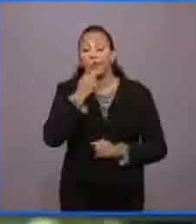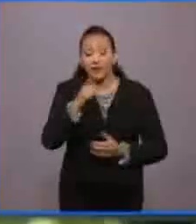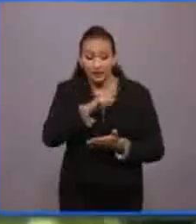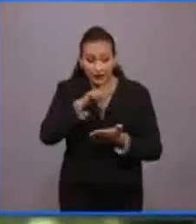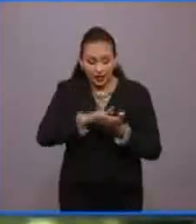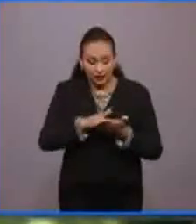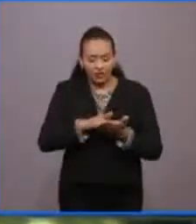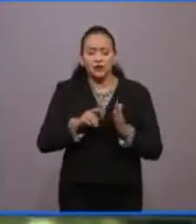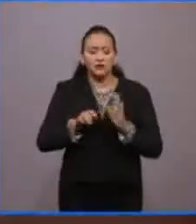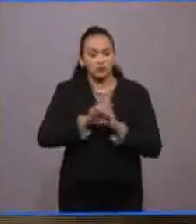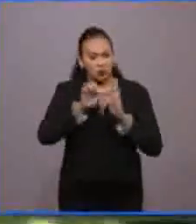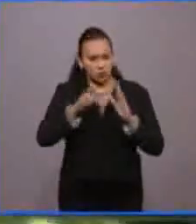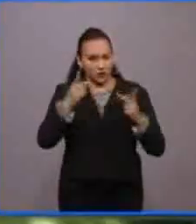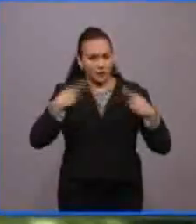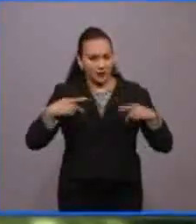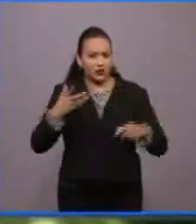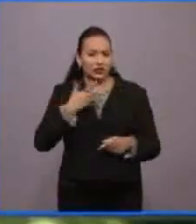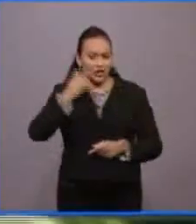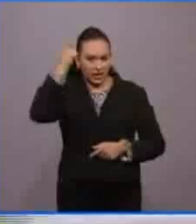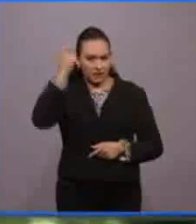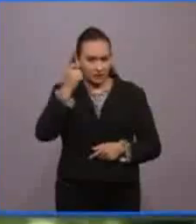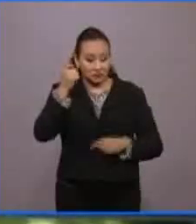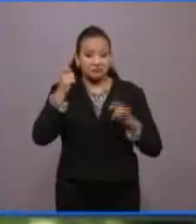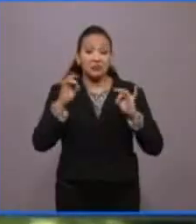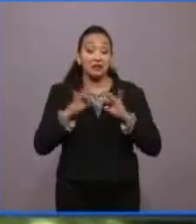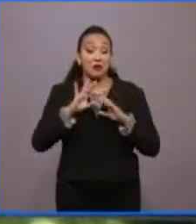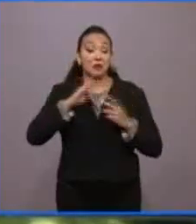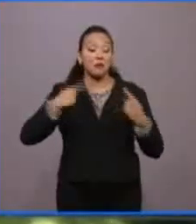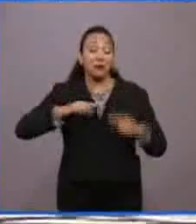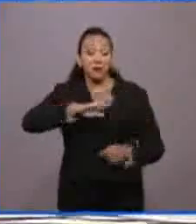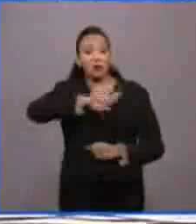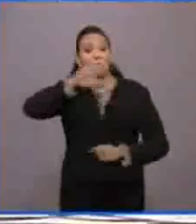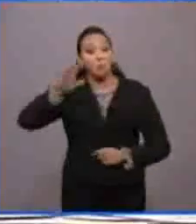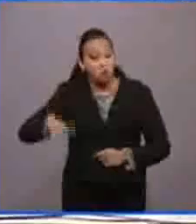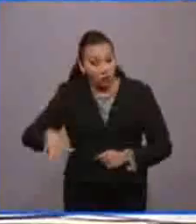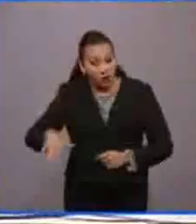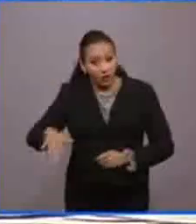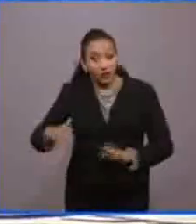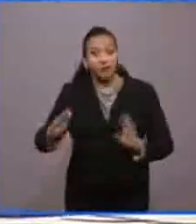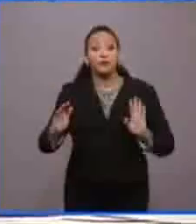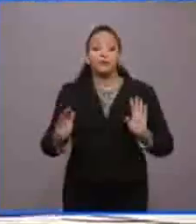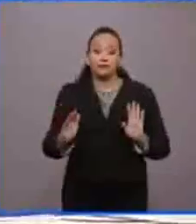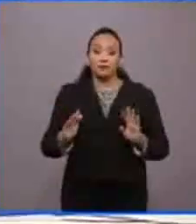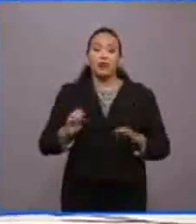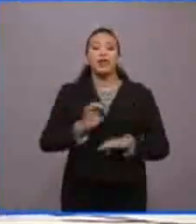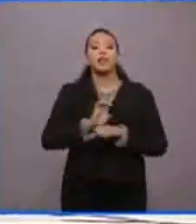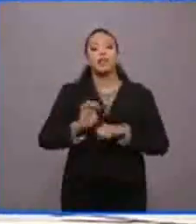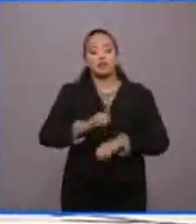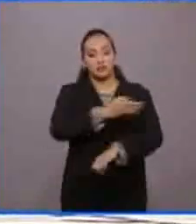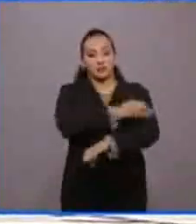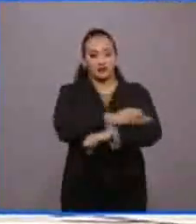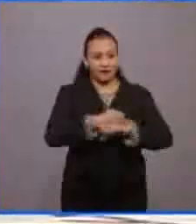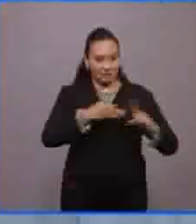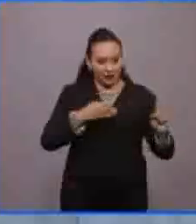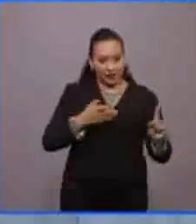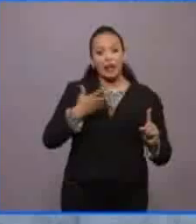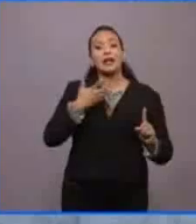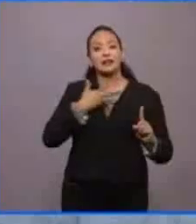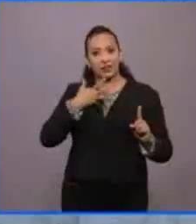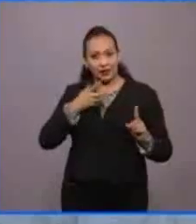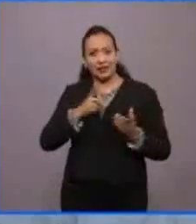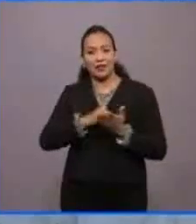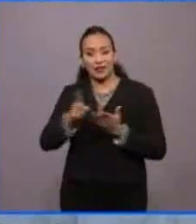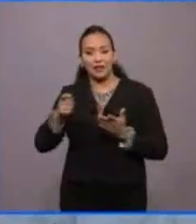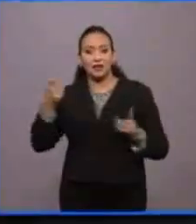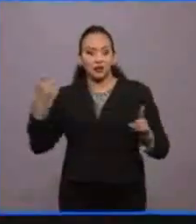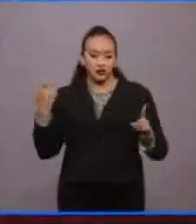de fallecimiento de un pensionado por causas ajenas a la incapacidad que originó la pensión, los familiares tienen derecho a recibir el importe